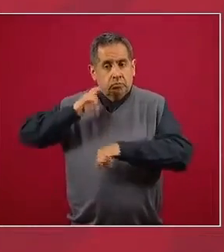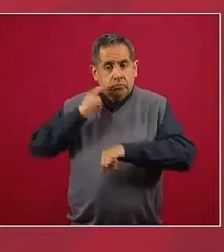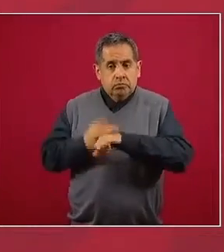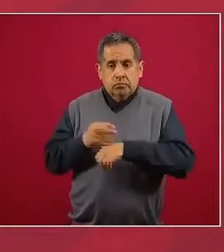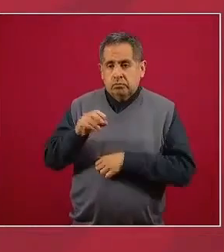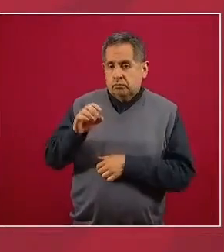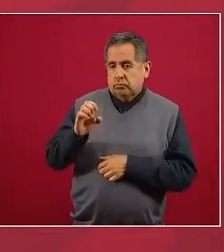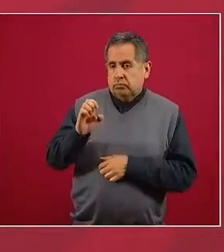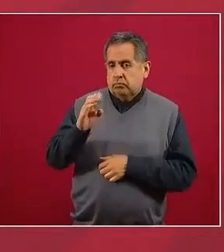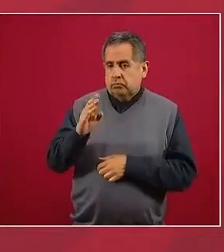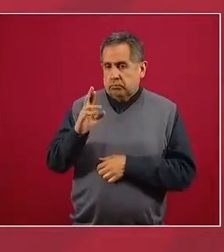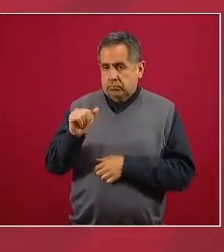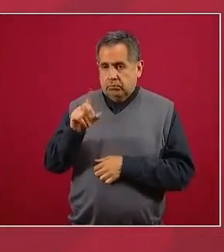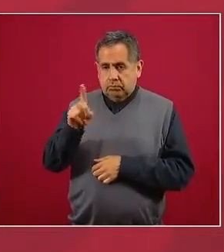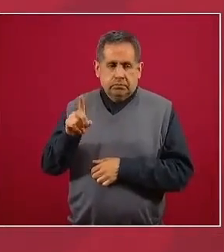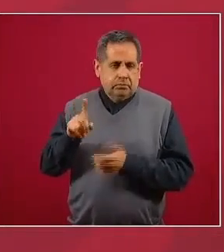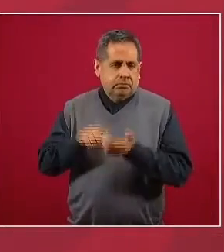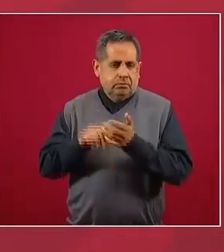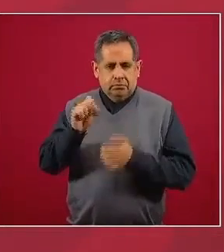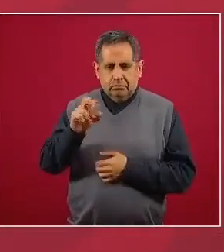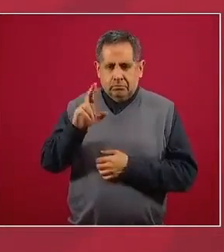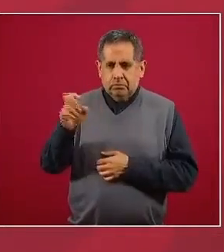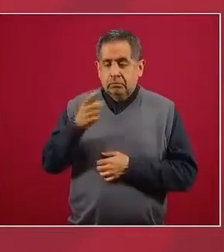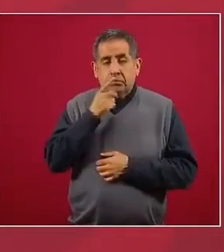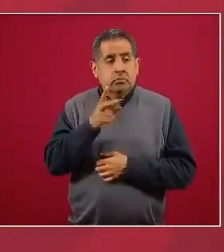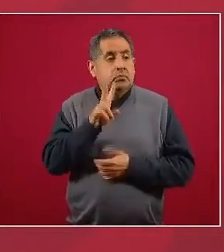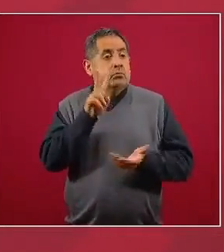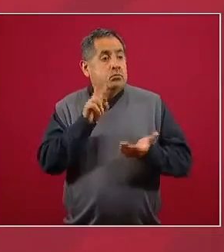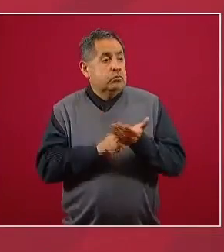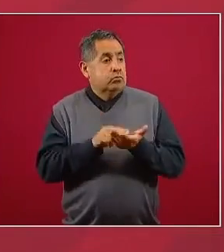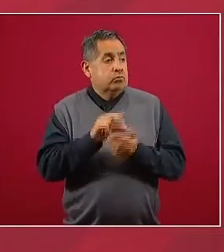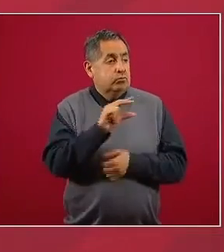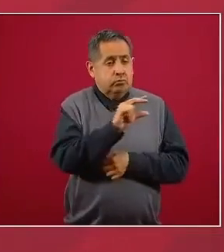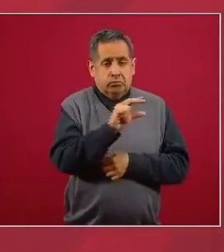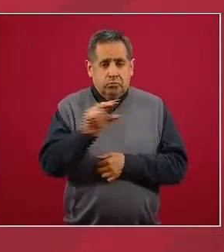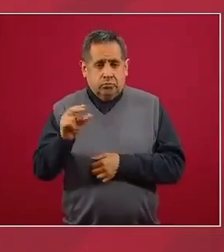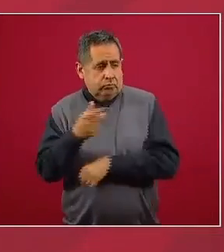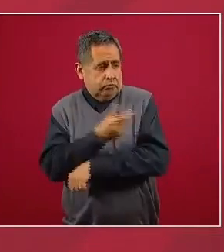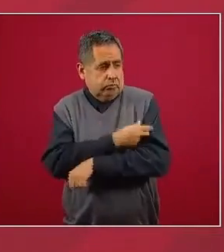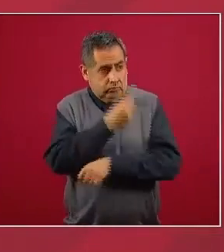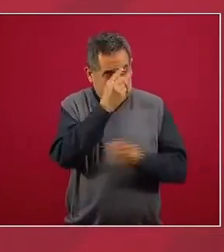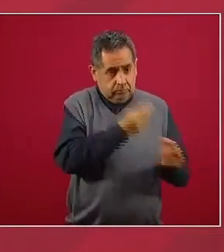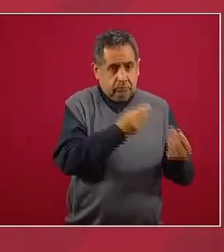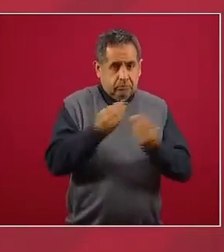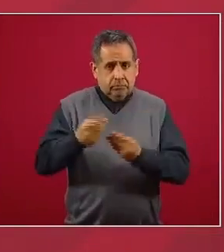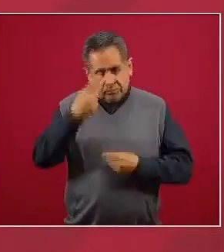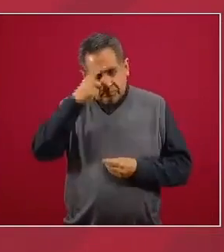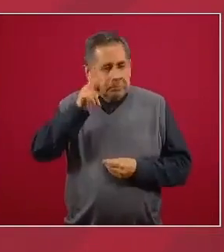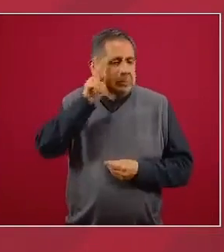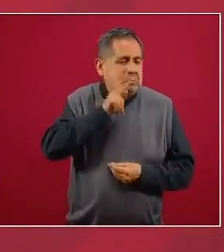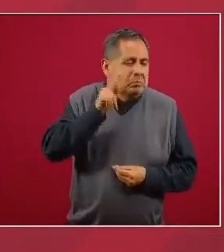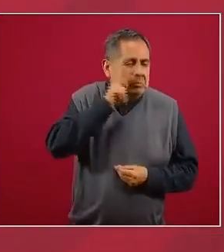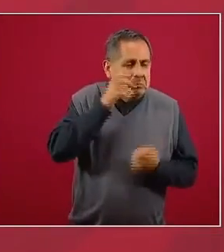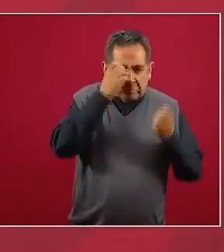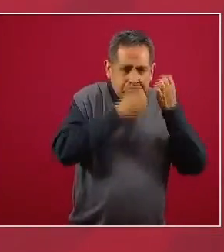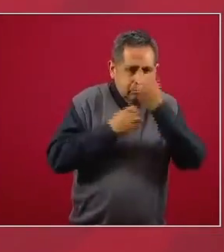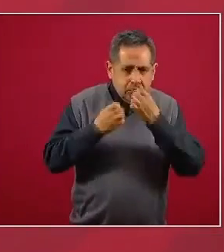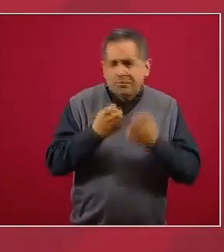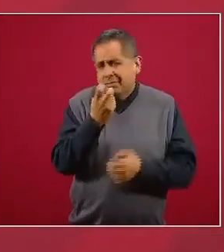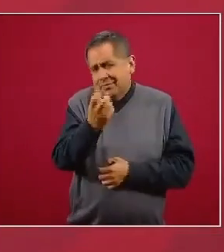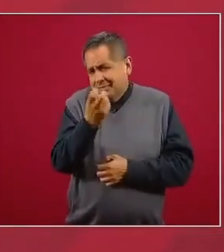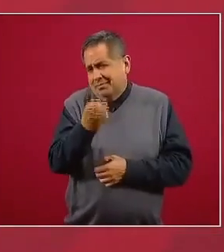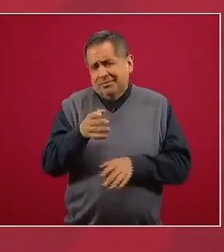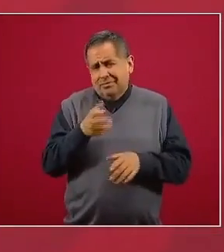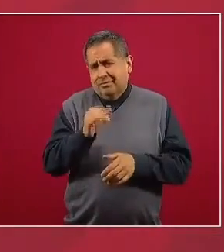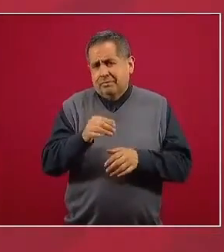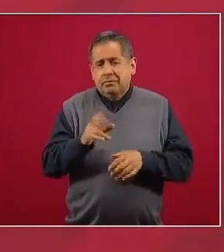de Relaciones Exteriores, que se ha hablado de 2,000 dosis de vacuna que podrían estar disponibles para México para hacer ensayos clínicos, es parte de este